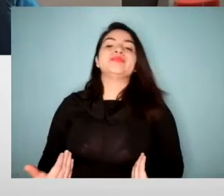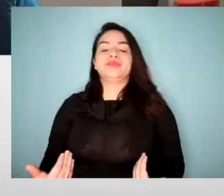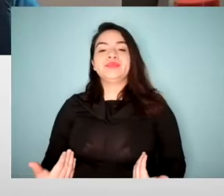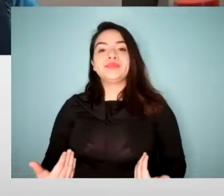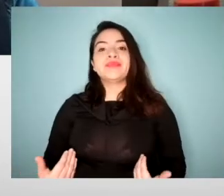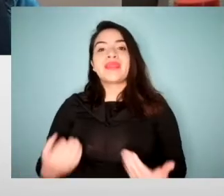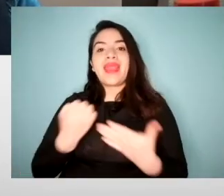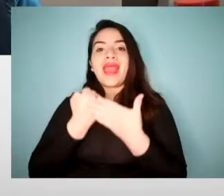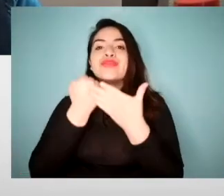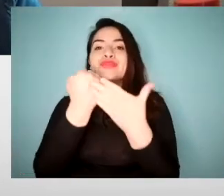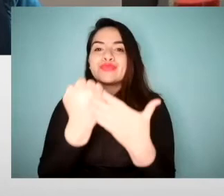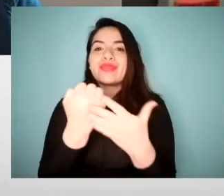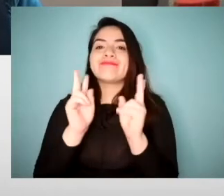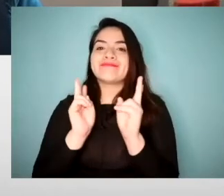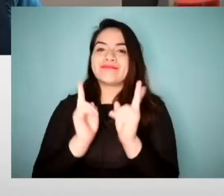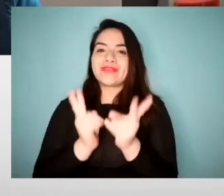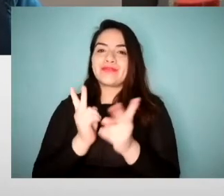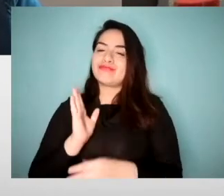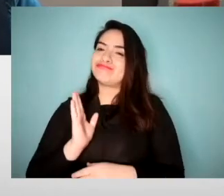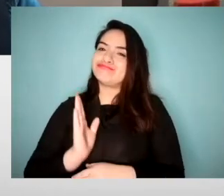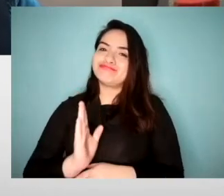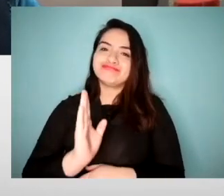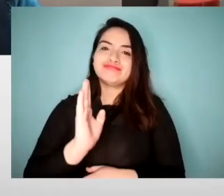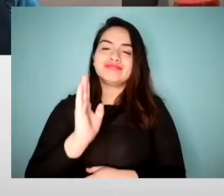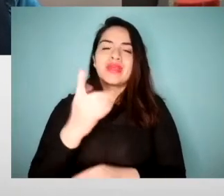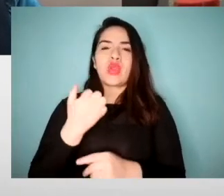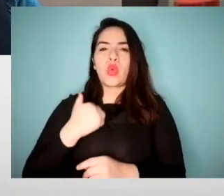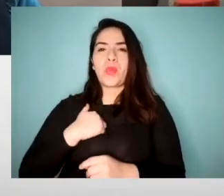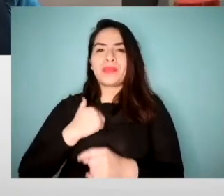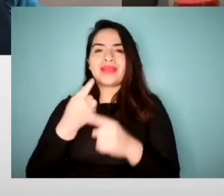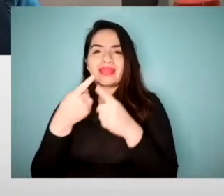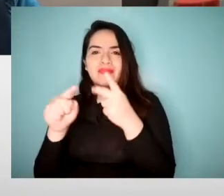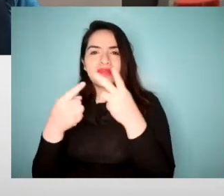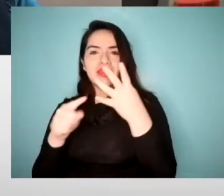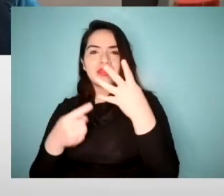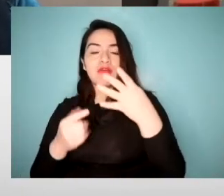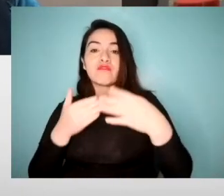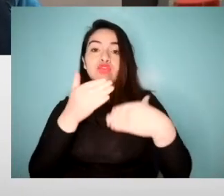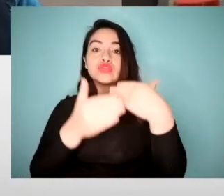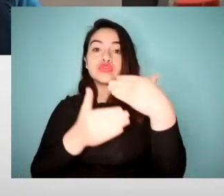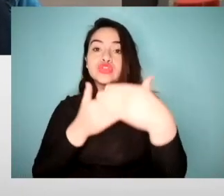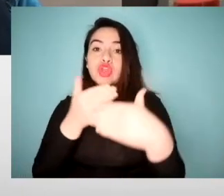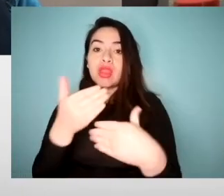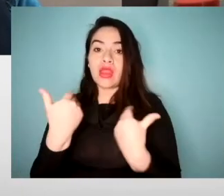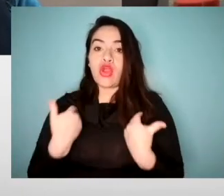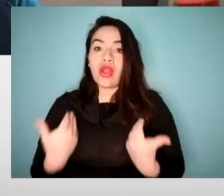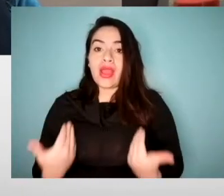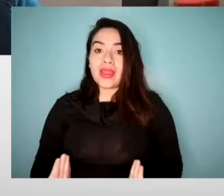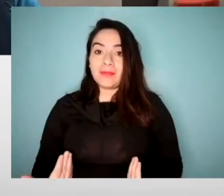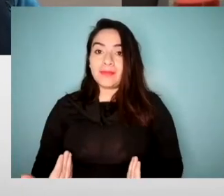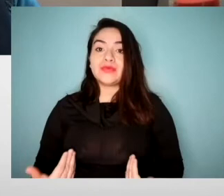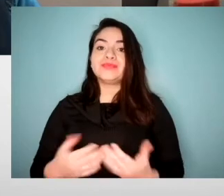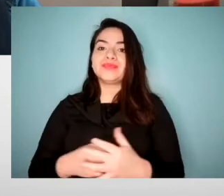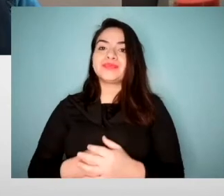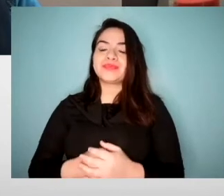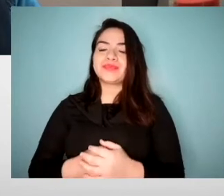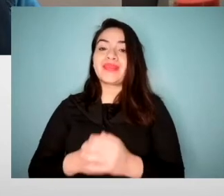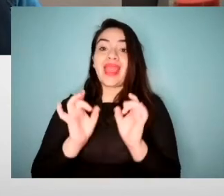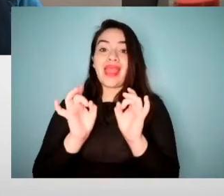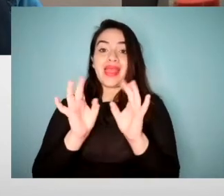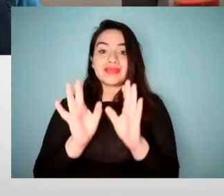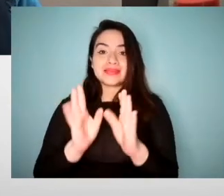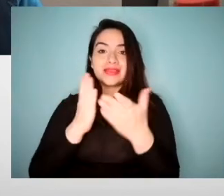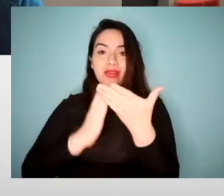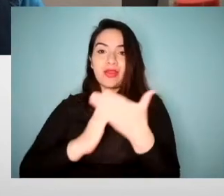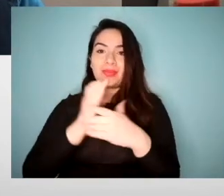mantenernos vivos, que cumplen un montón de funciones esenciales en nuestro organismo. Y fue así como fui trabajando